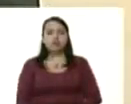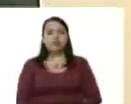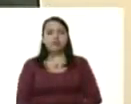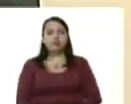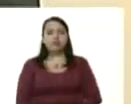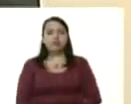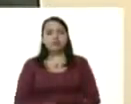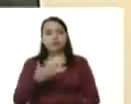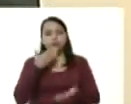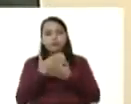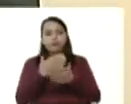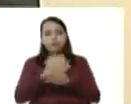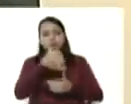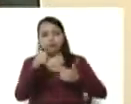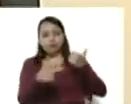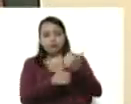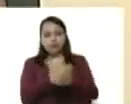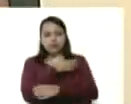Gracias, vicepresidenta.